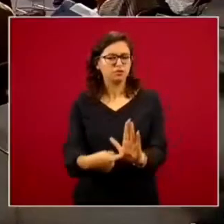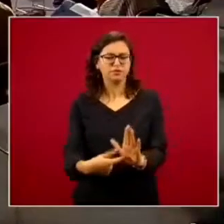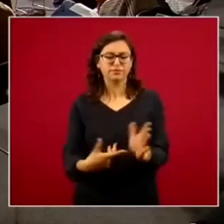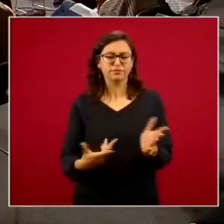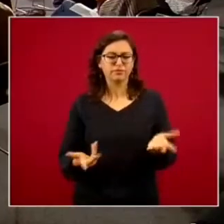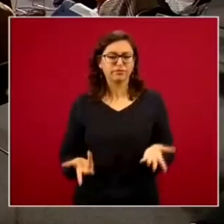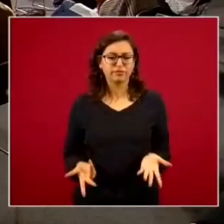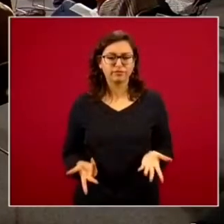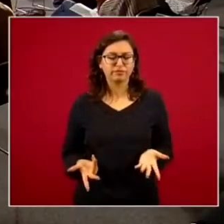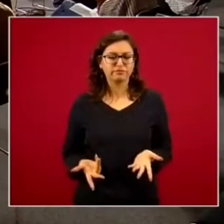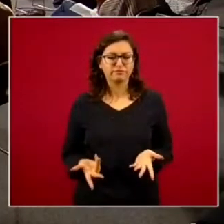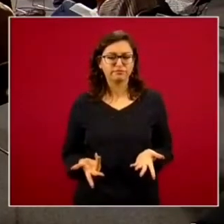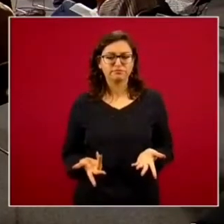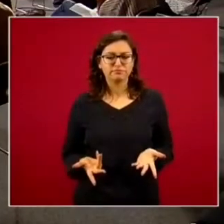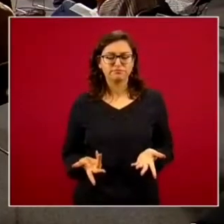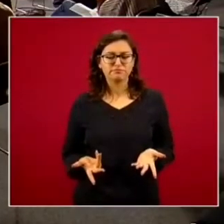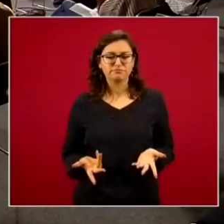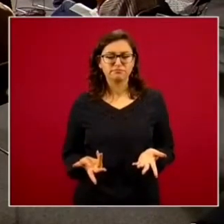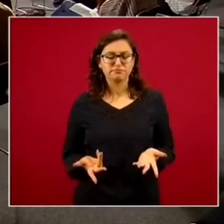Porque